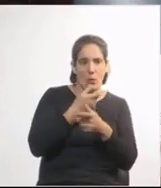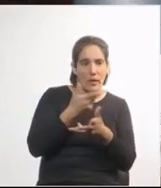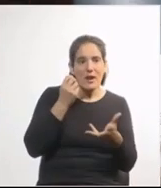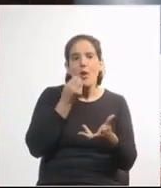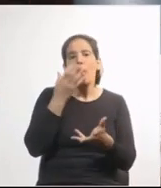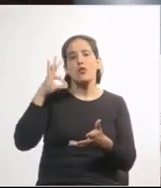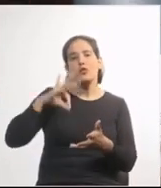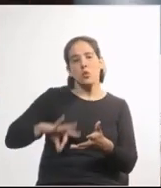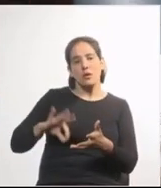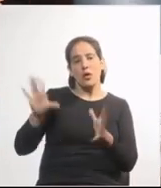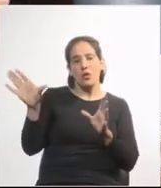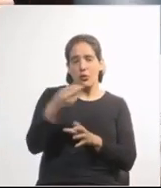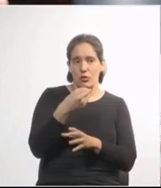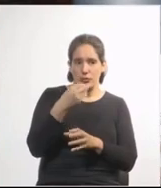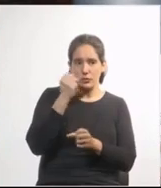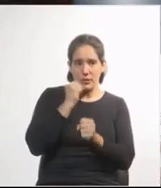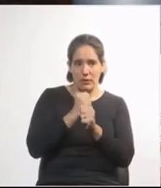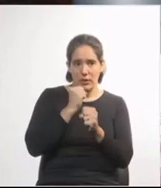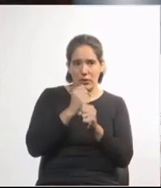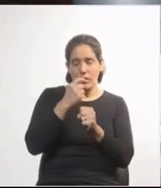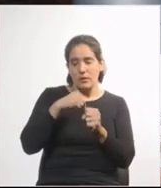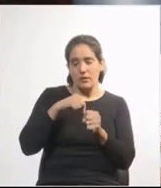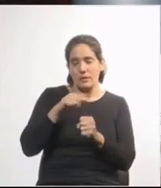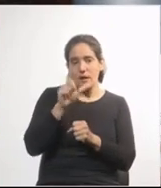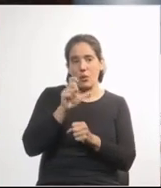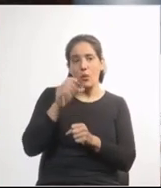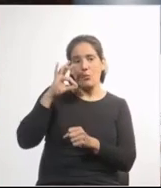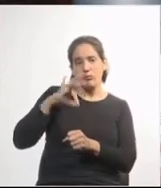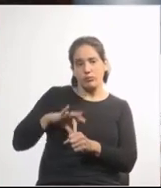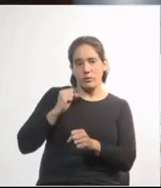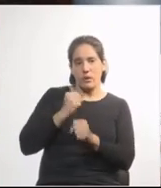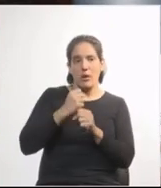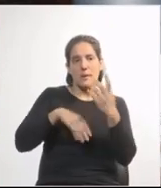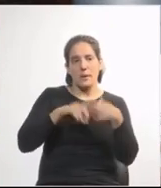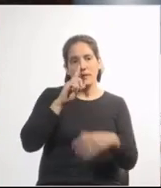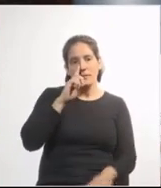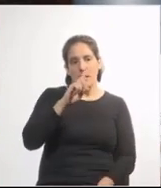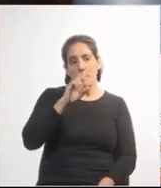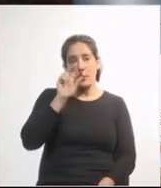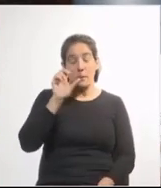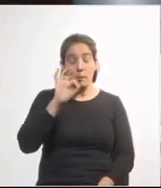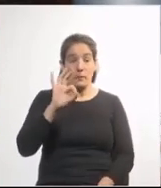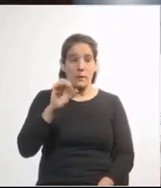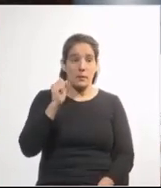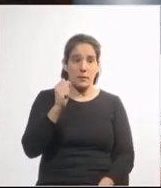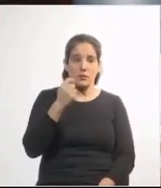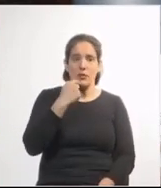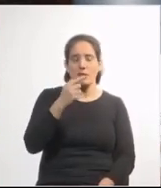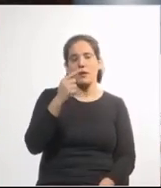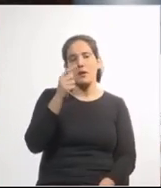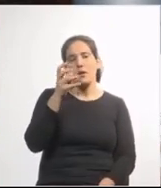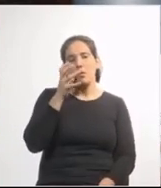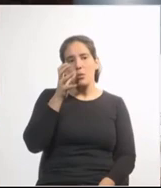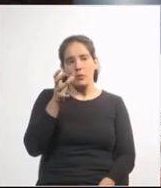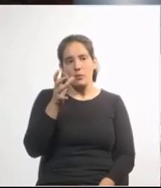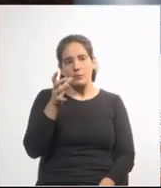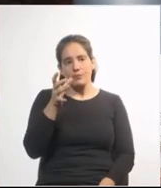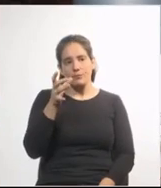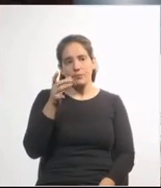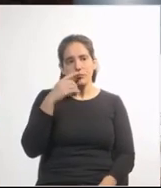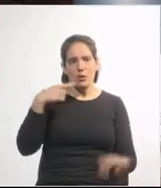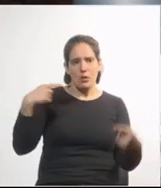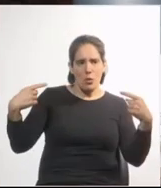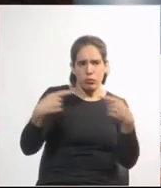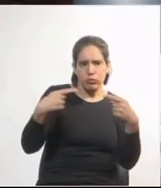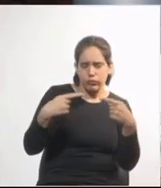trabajadores. Y si hay algún obrero que gana más de 100.000 pesos, aparecen voceros que ponen el grito en el cielo intentando enfrentar